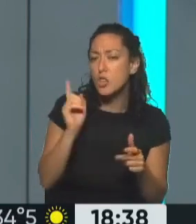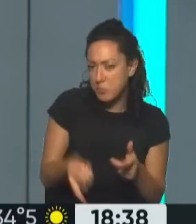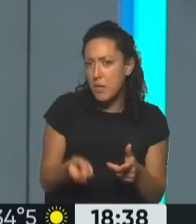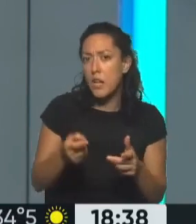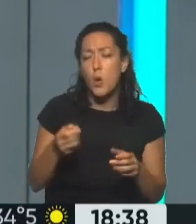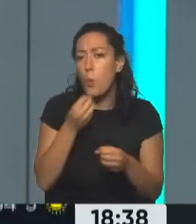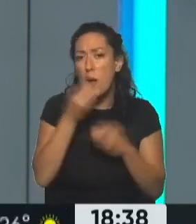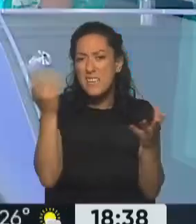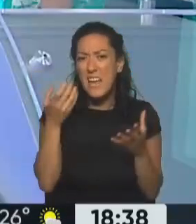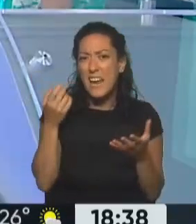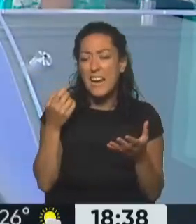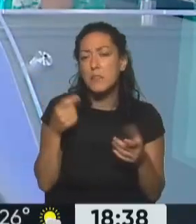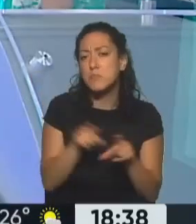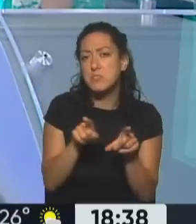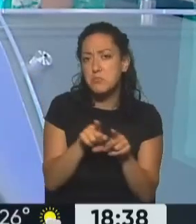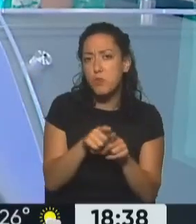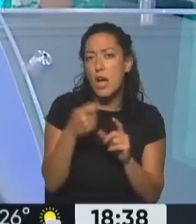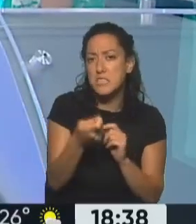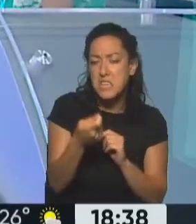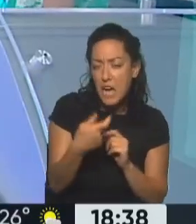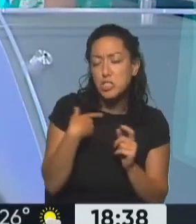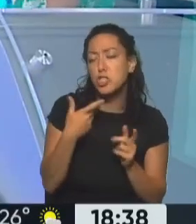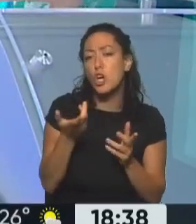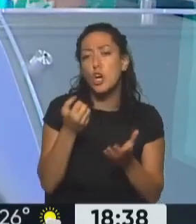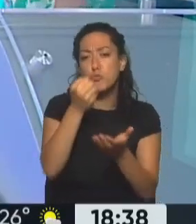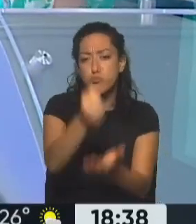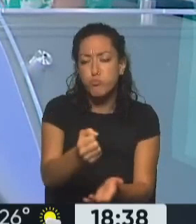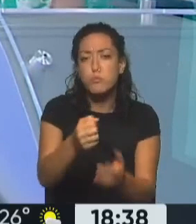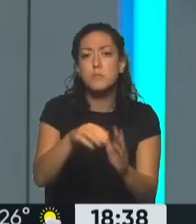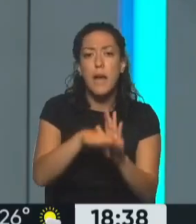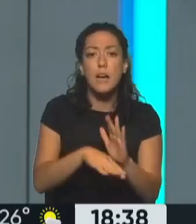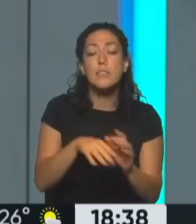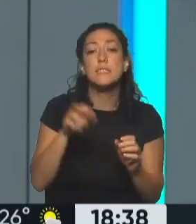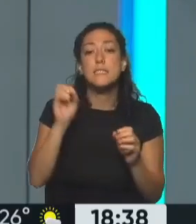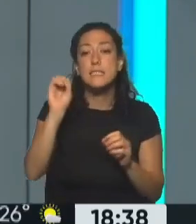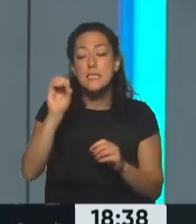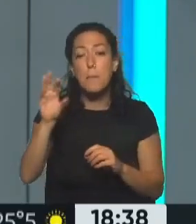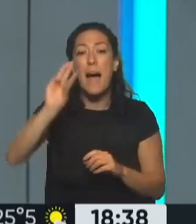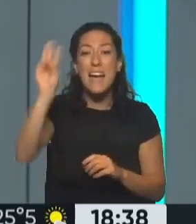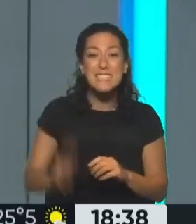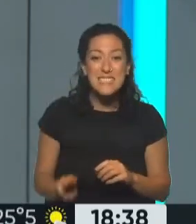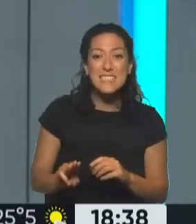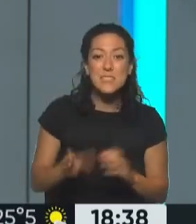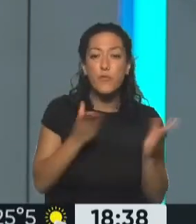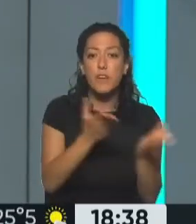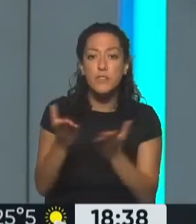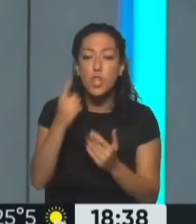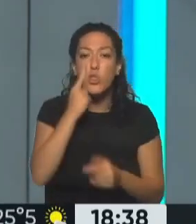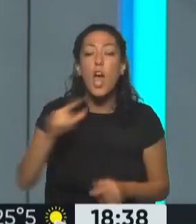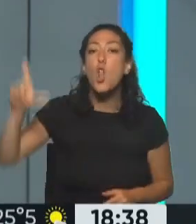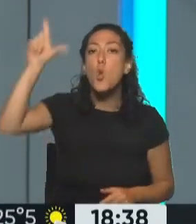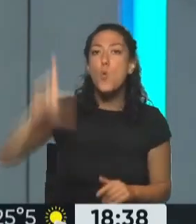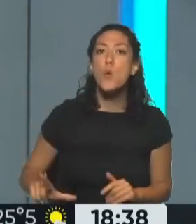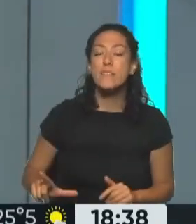aumento. Pese a que el trámite volvió a establecerse hace poco menos de un año, ANSES obliga a los bancos a ofrecer